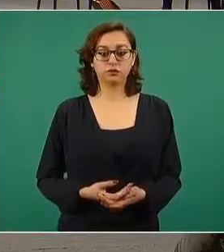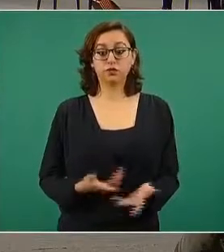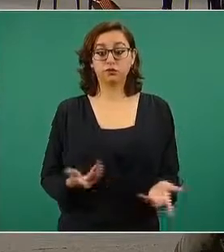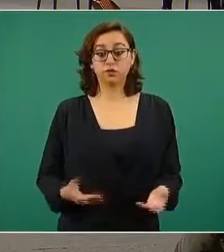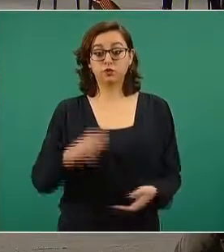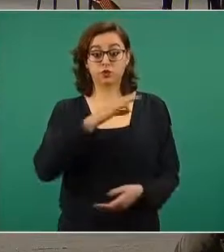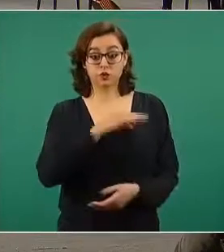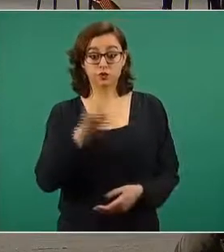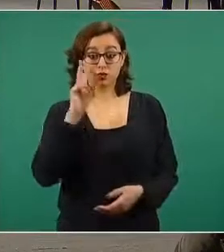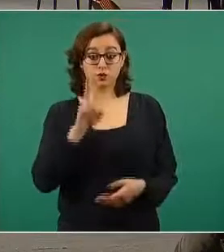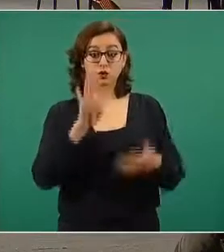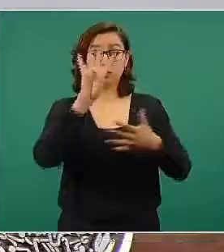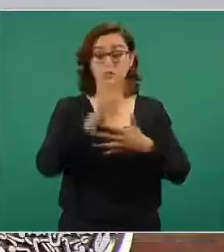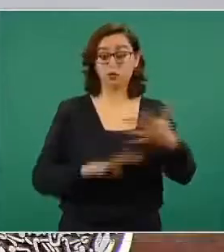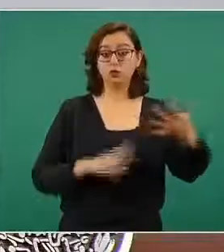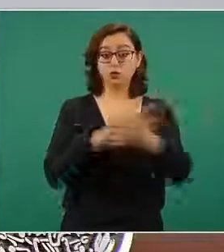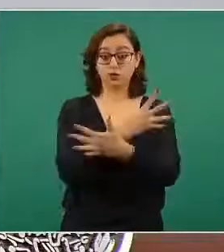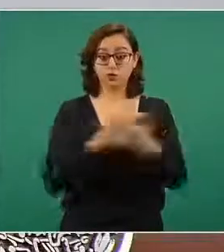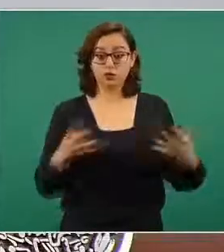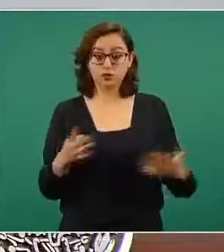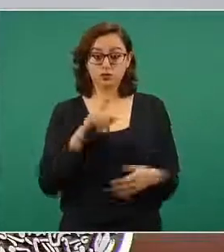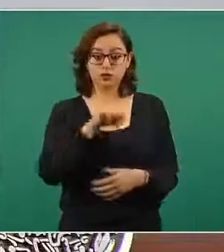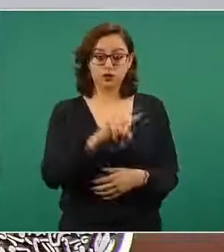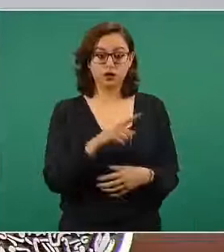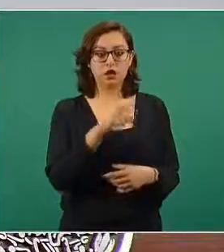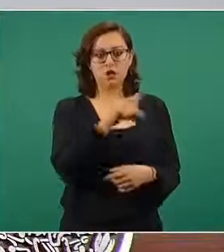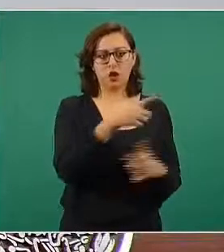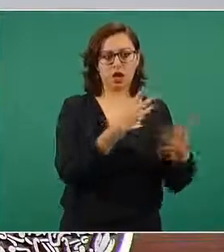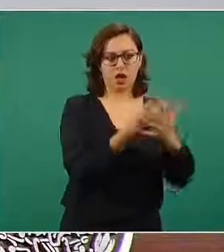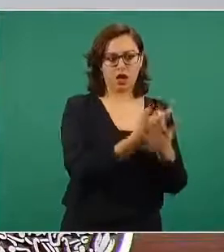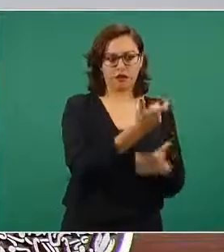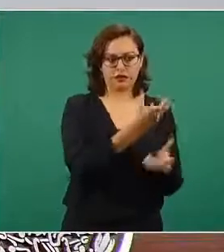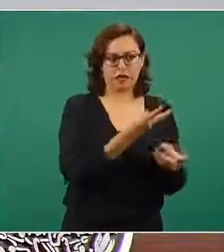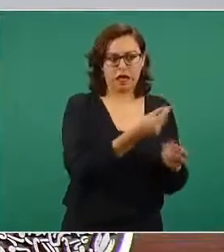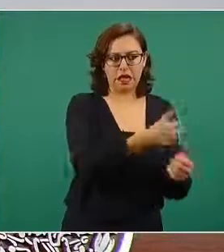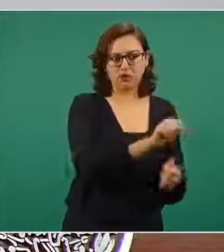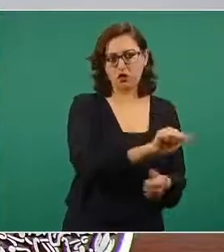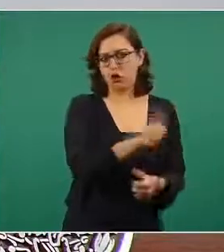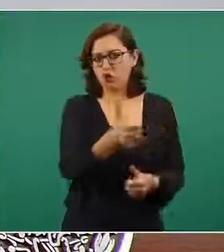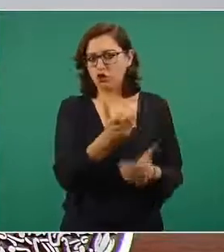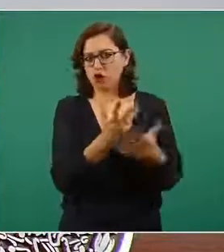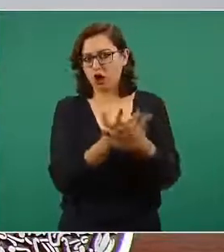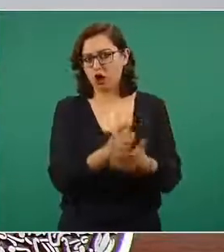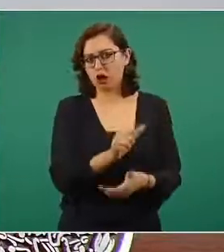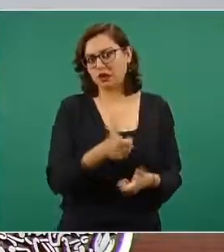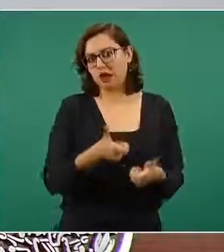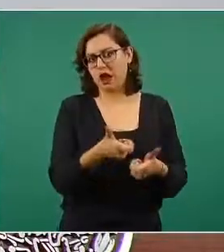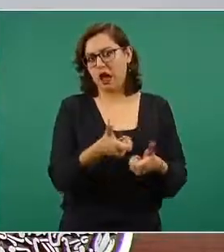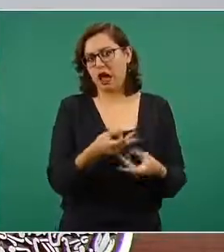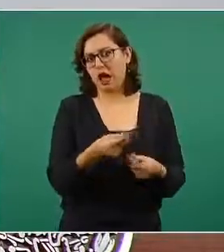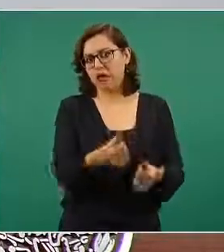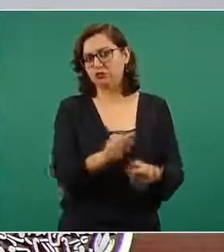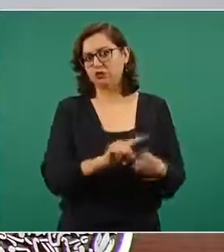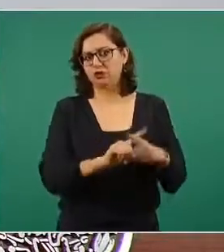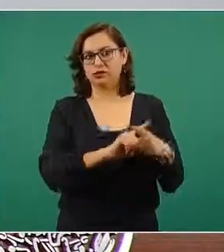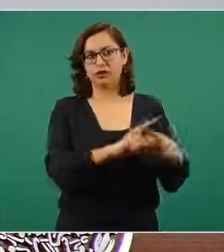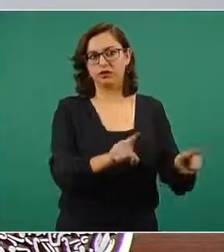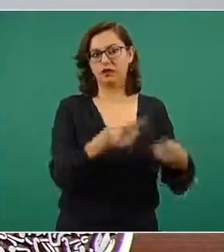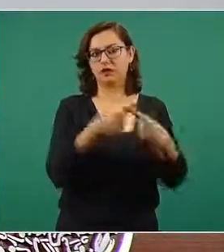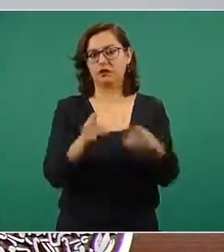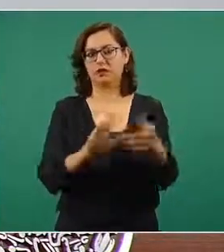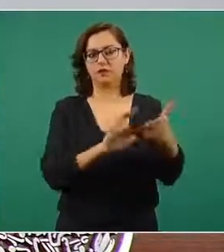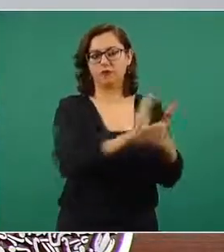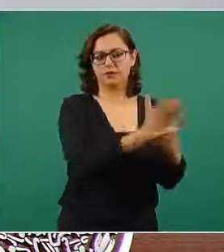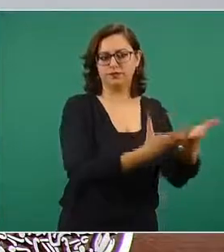es lo mismo un costo que otro porque son diferentes los contratos, los costos, y en